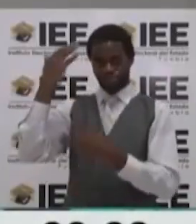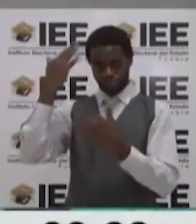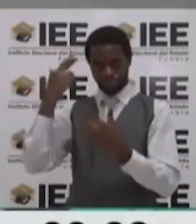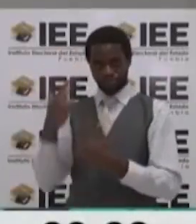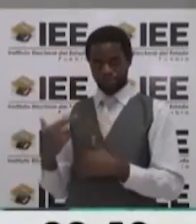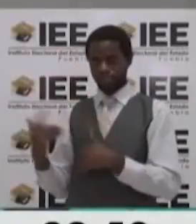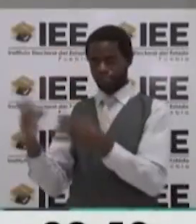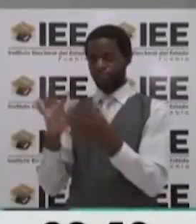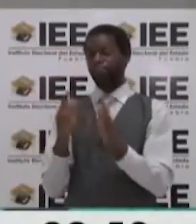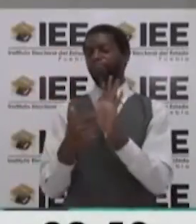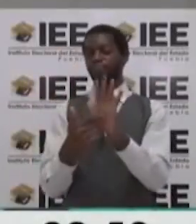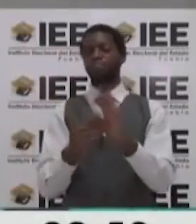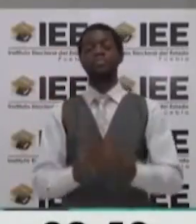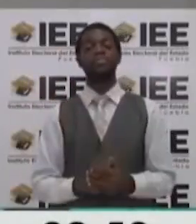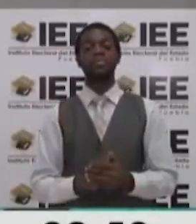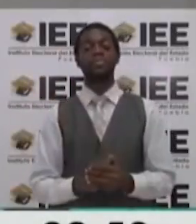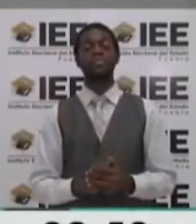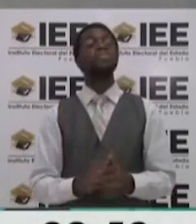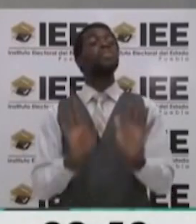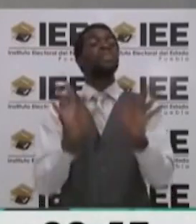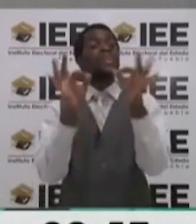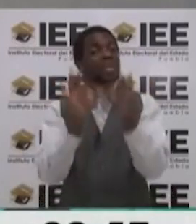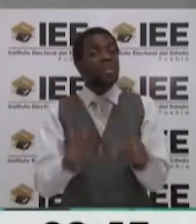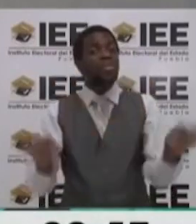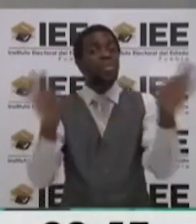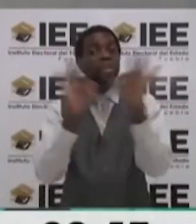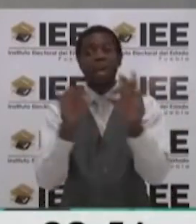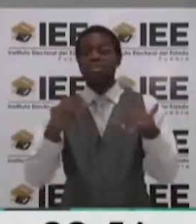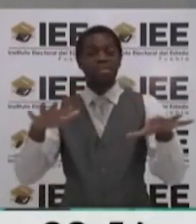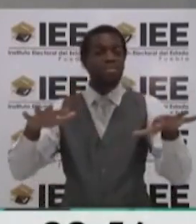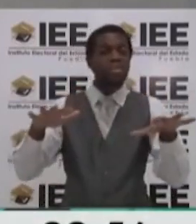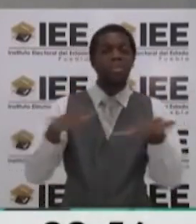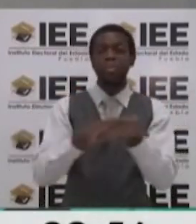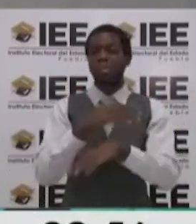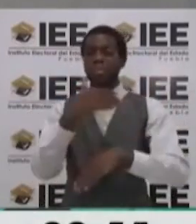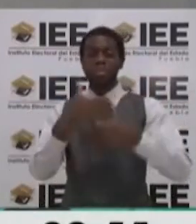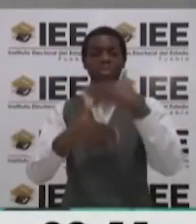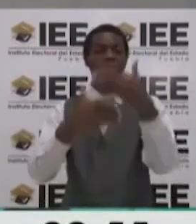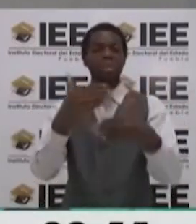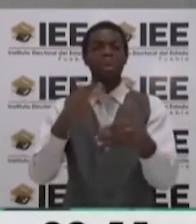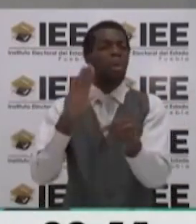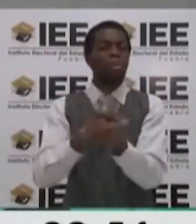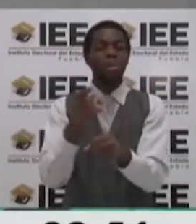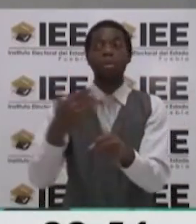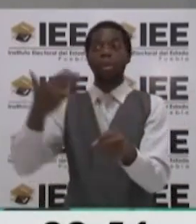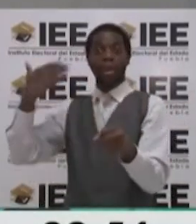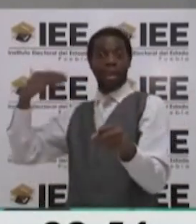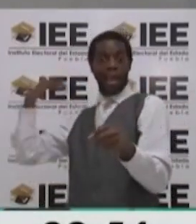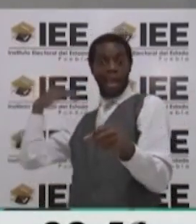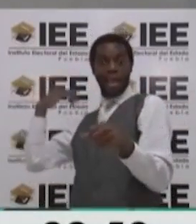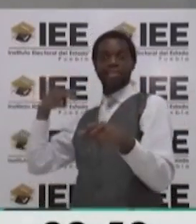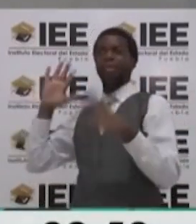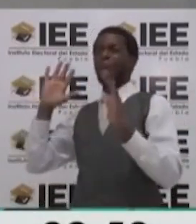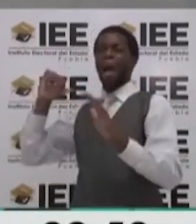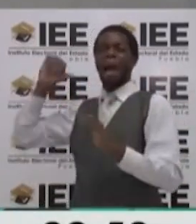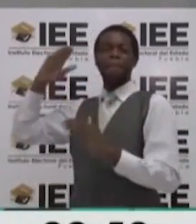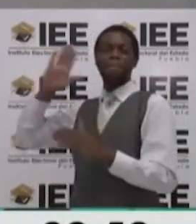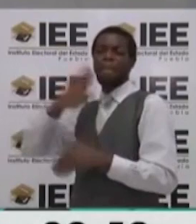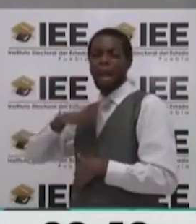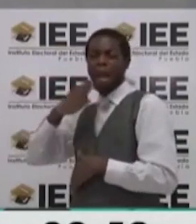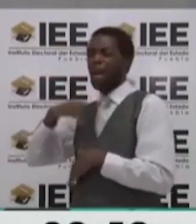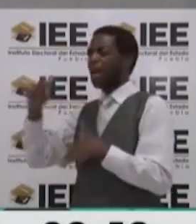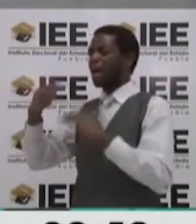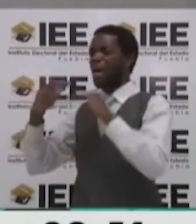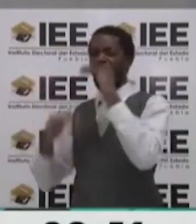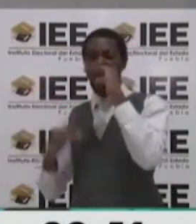importante recordar que la transformación inicio dio origen para revertir décadas de malos gobiernos de desigualdad